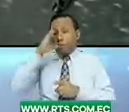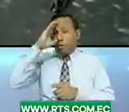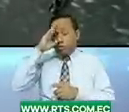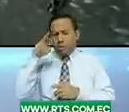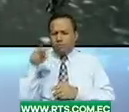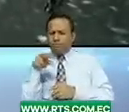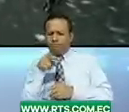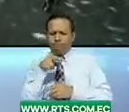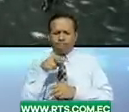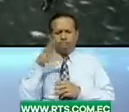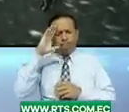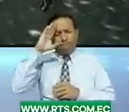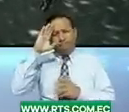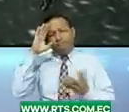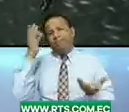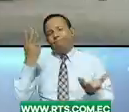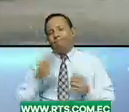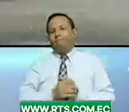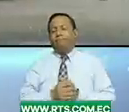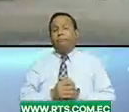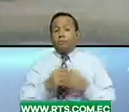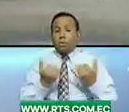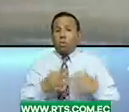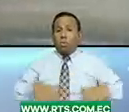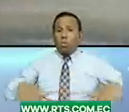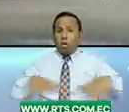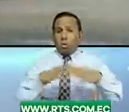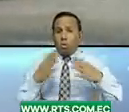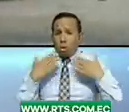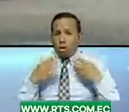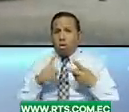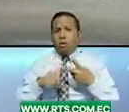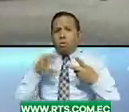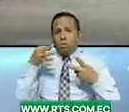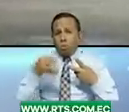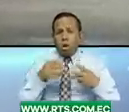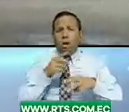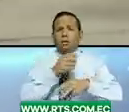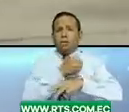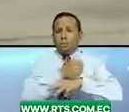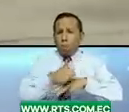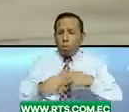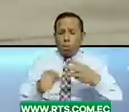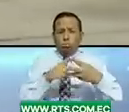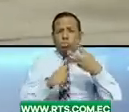tiene una cifra de 1.280 muertes violentas, alrededor de